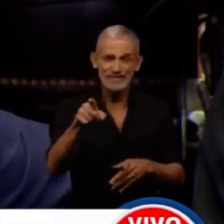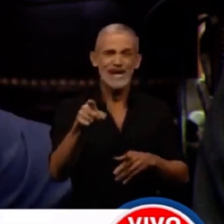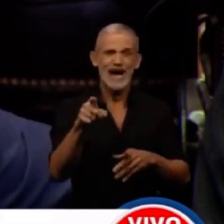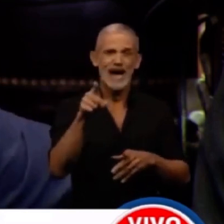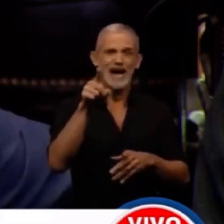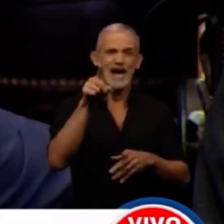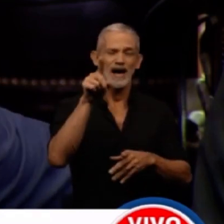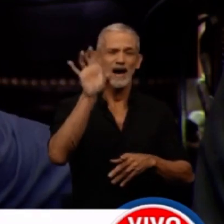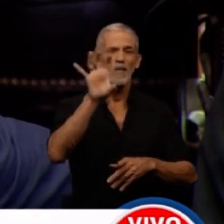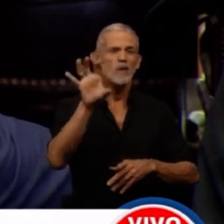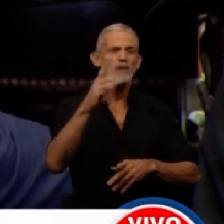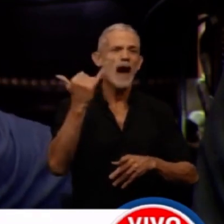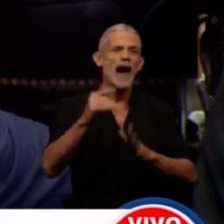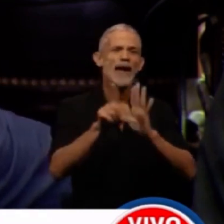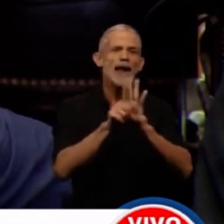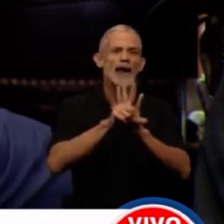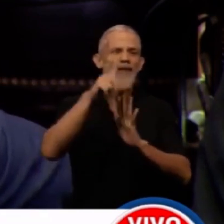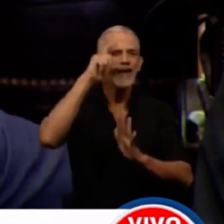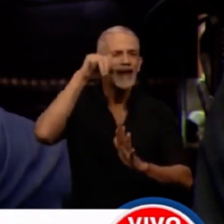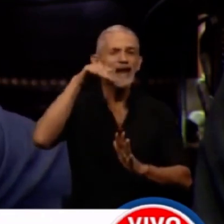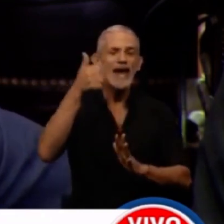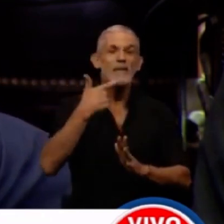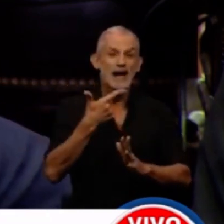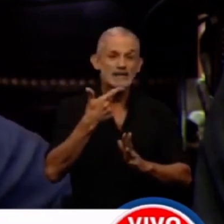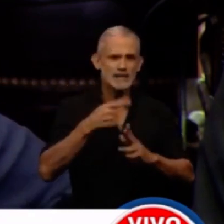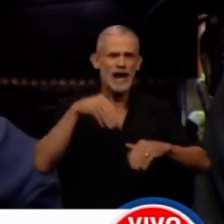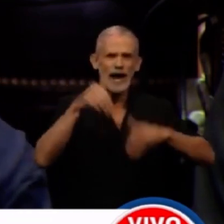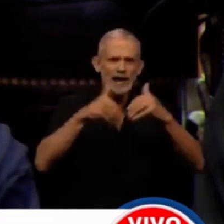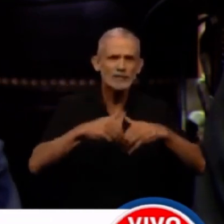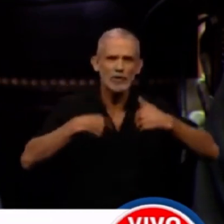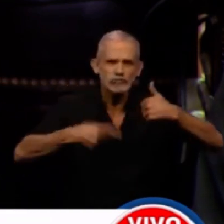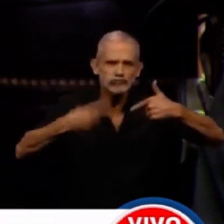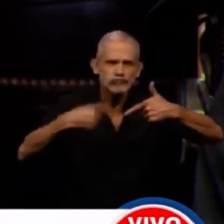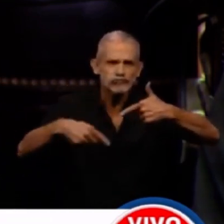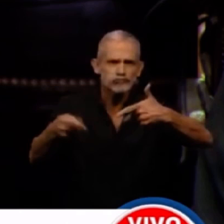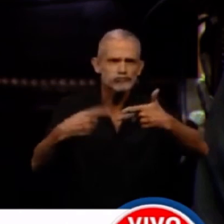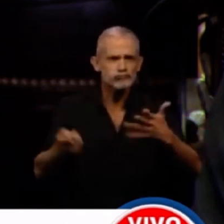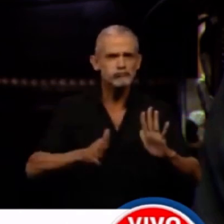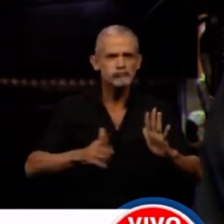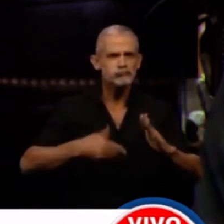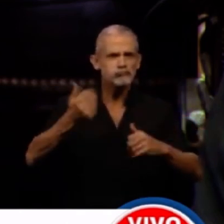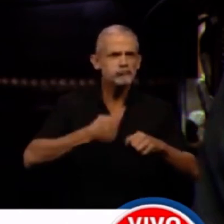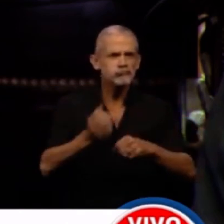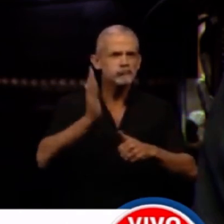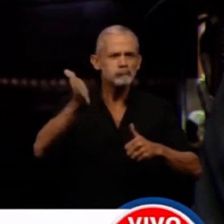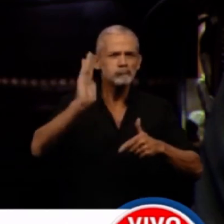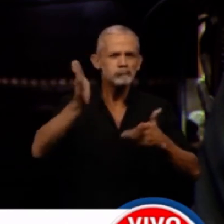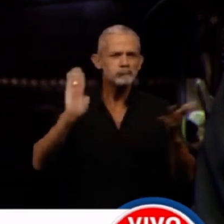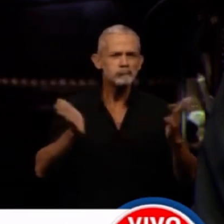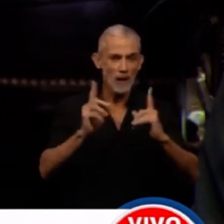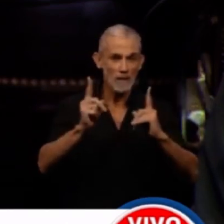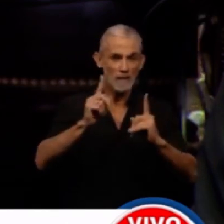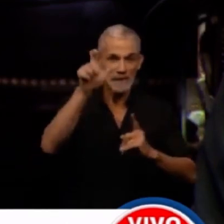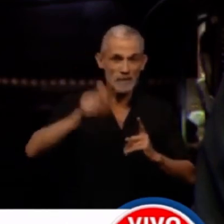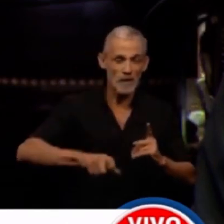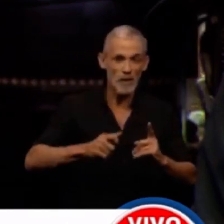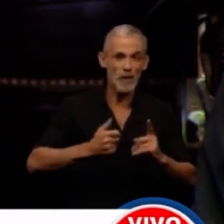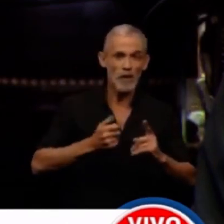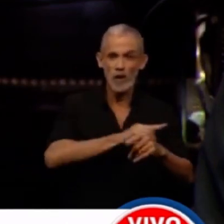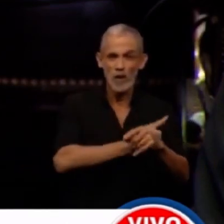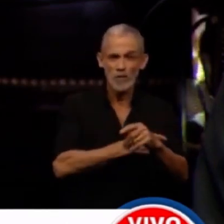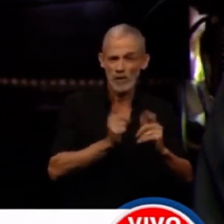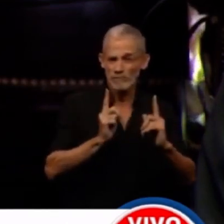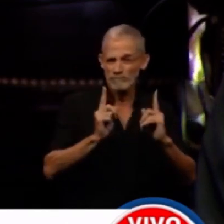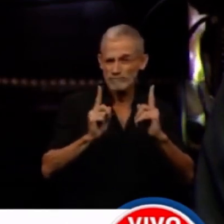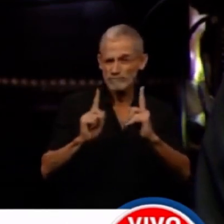hay ley de lemas y reelecciones indefinidas, y eso ha permitido la perpetuación en el poder